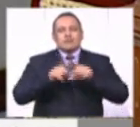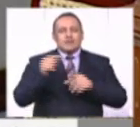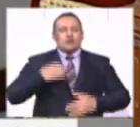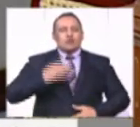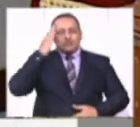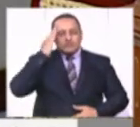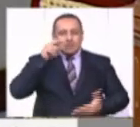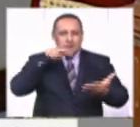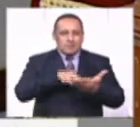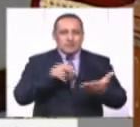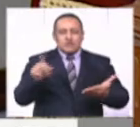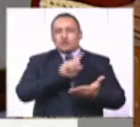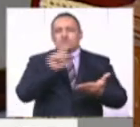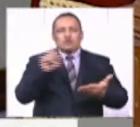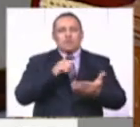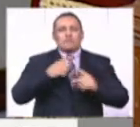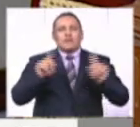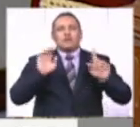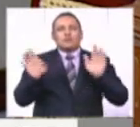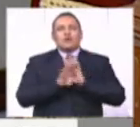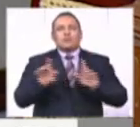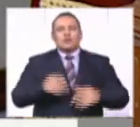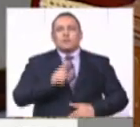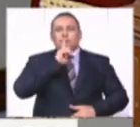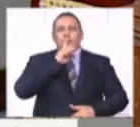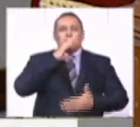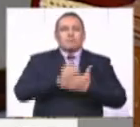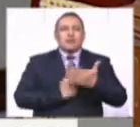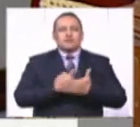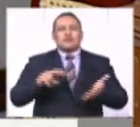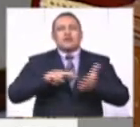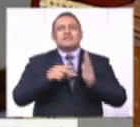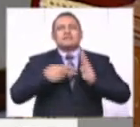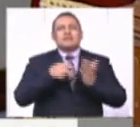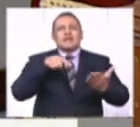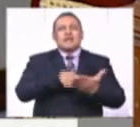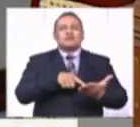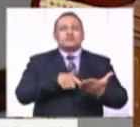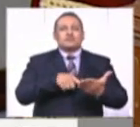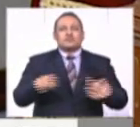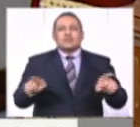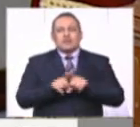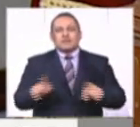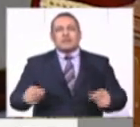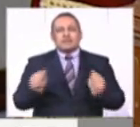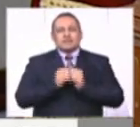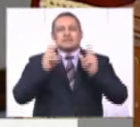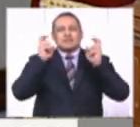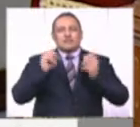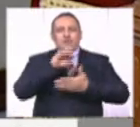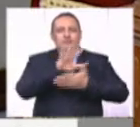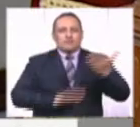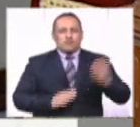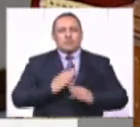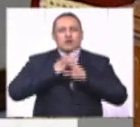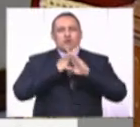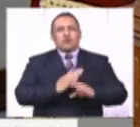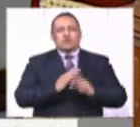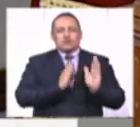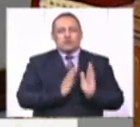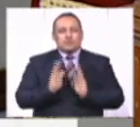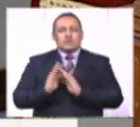tenido a la vista y no obstante eso calla Qué significa eso el hacer un informe en contra del